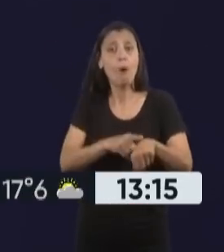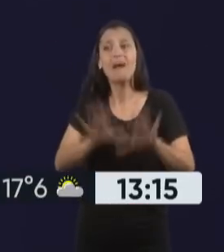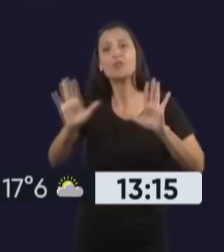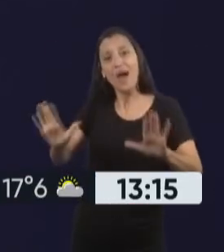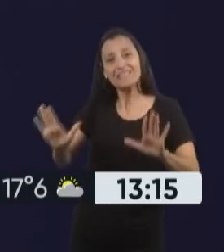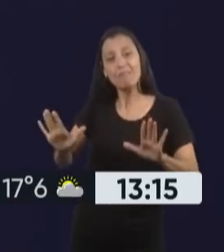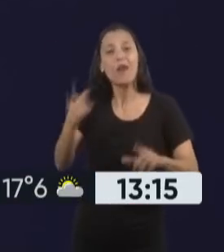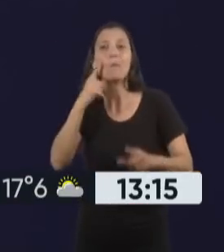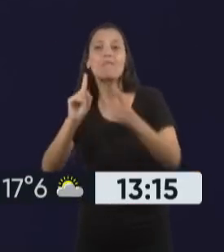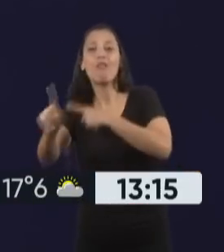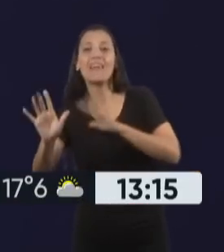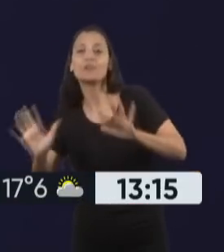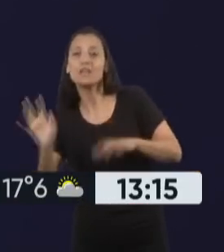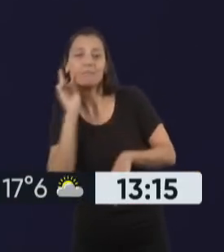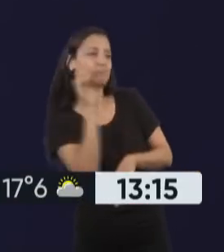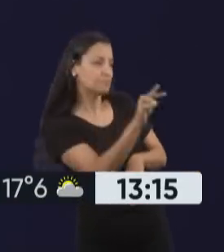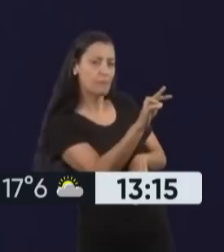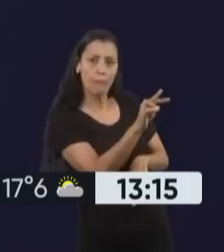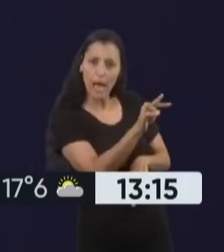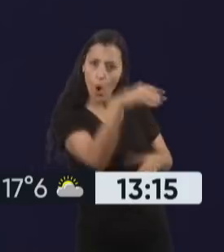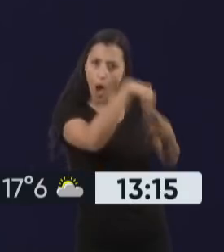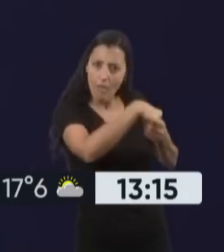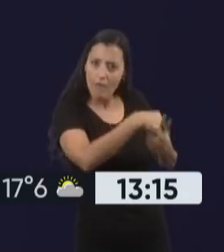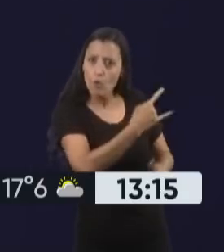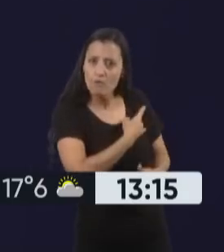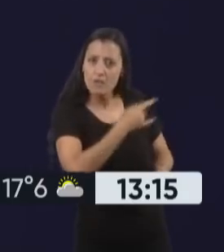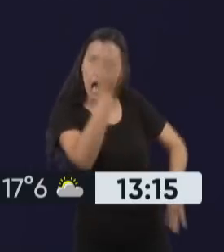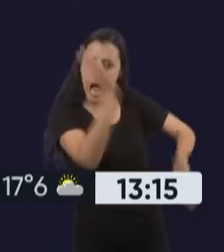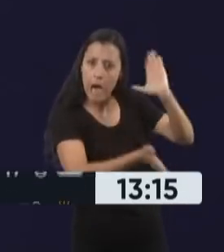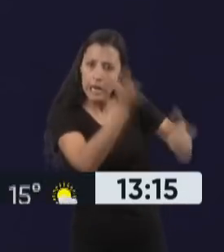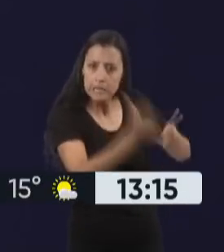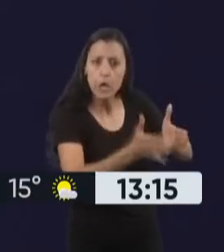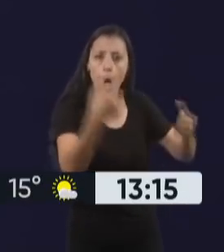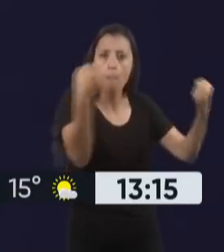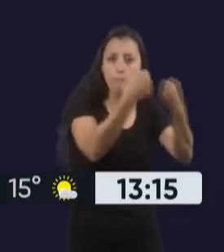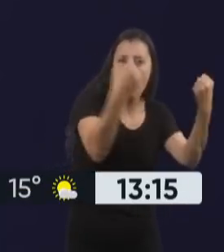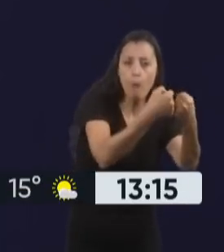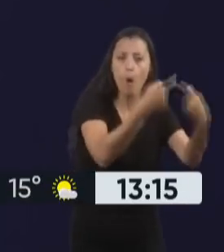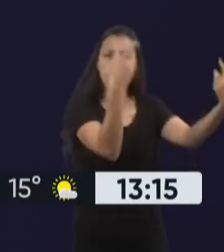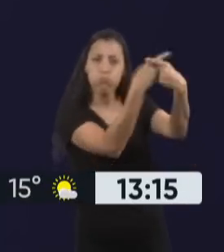esperaba a salir al aire, veo agresiones y veo peleas